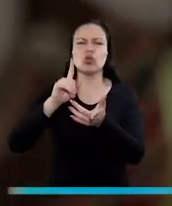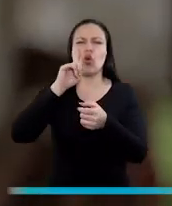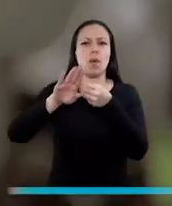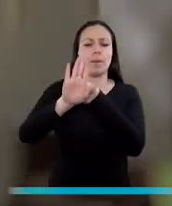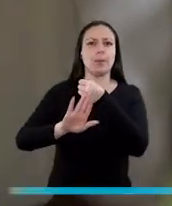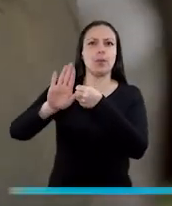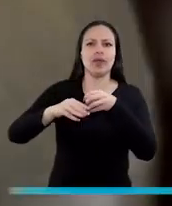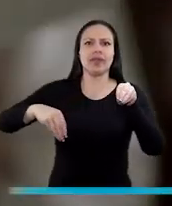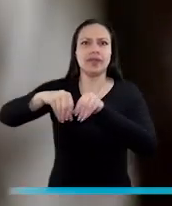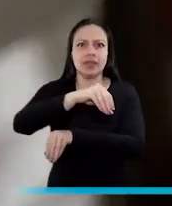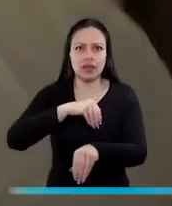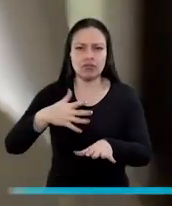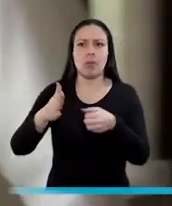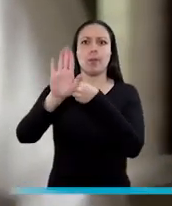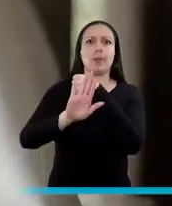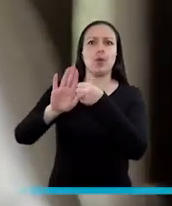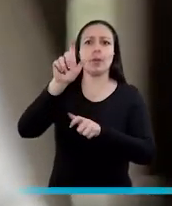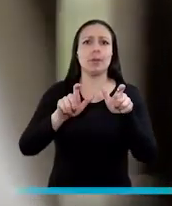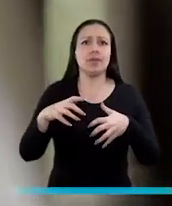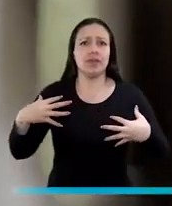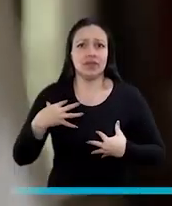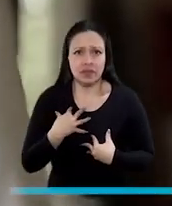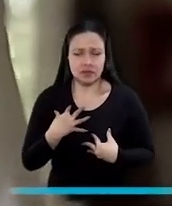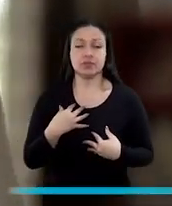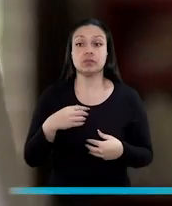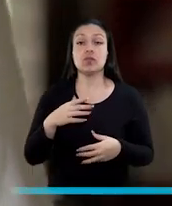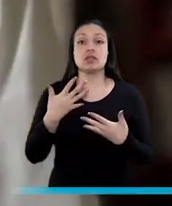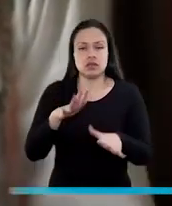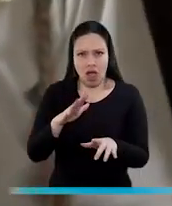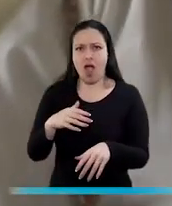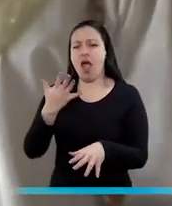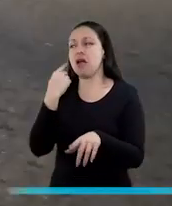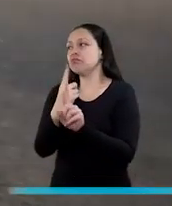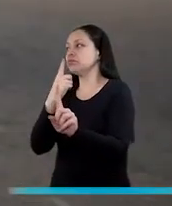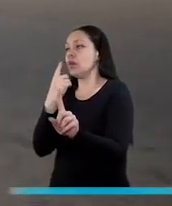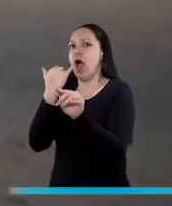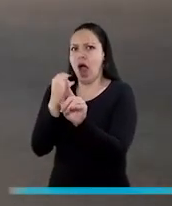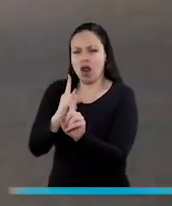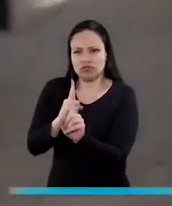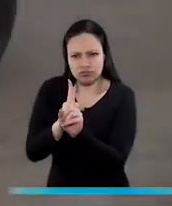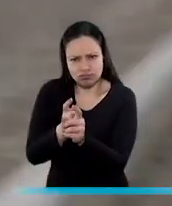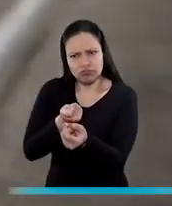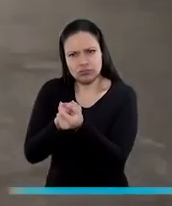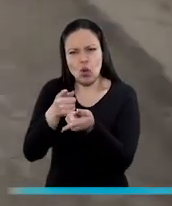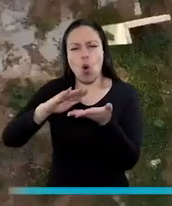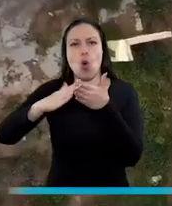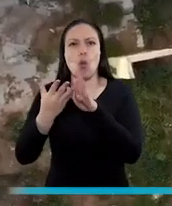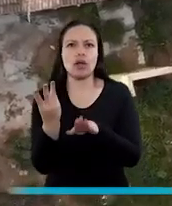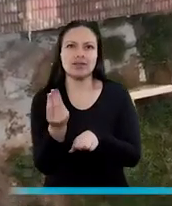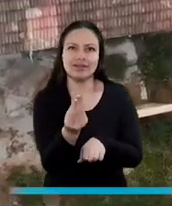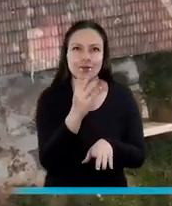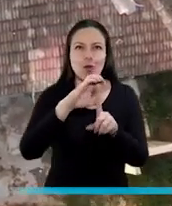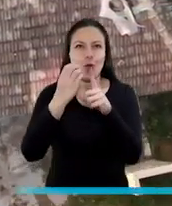protección de los derechos territoriales, de la protección de las víctimas. Hemos acercado a las comunidades, a las